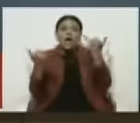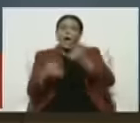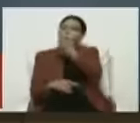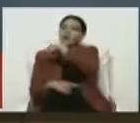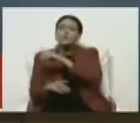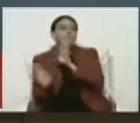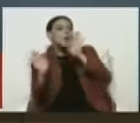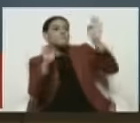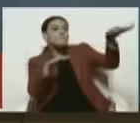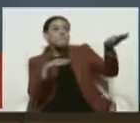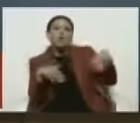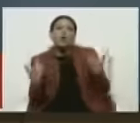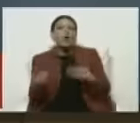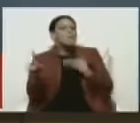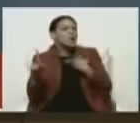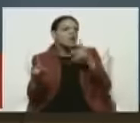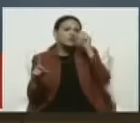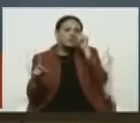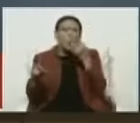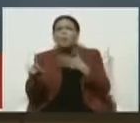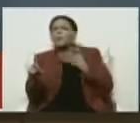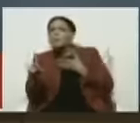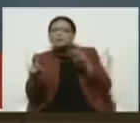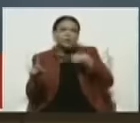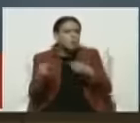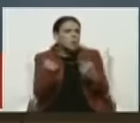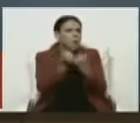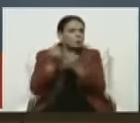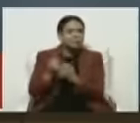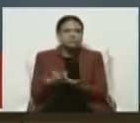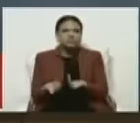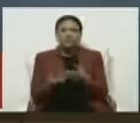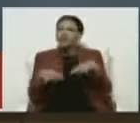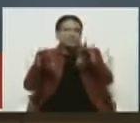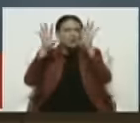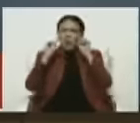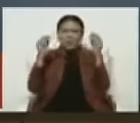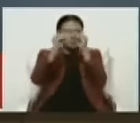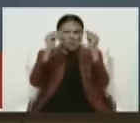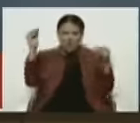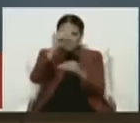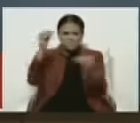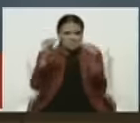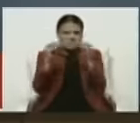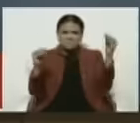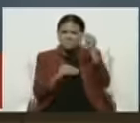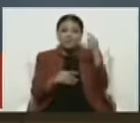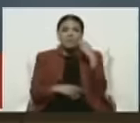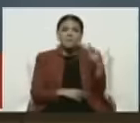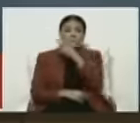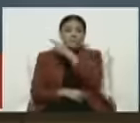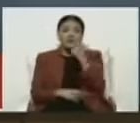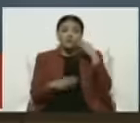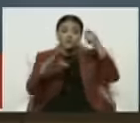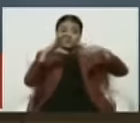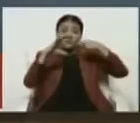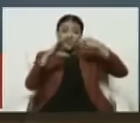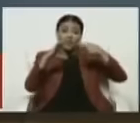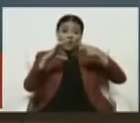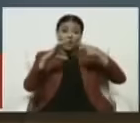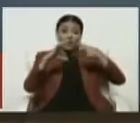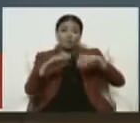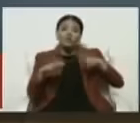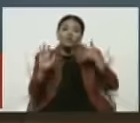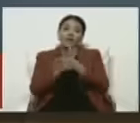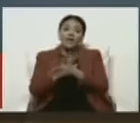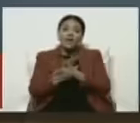¿Que dónde está? ¿Que pobrecito, que no aparece? ¿Quién los entiende? Veamos el video de la